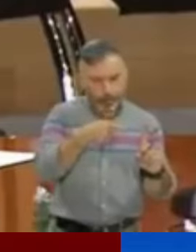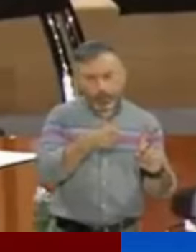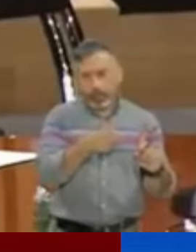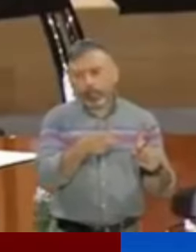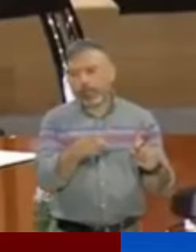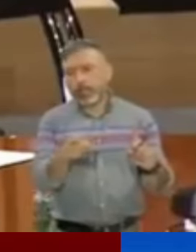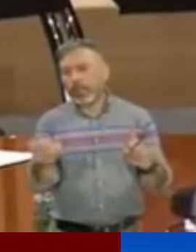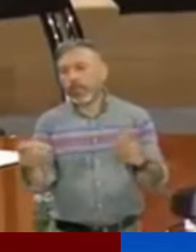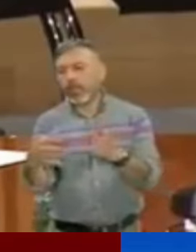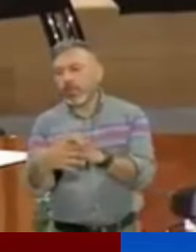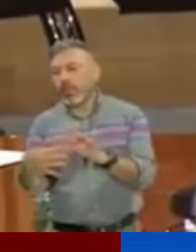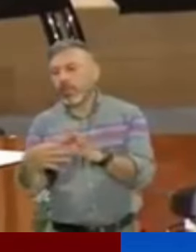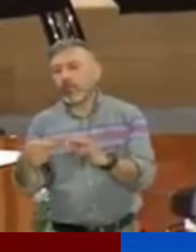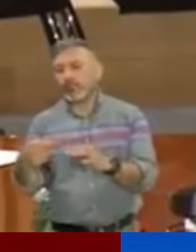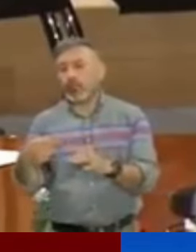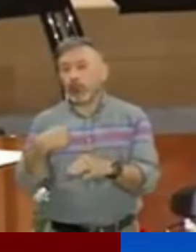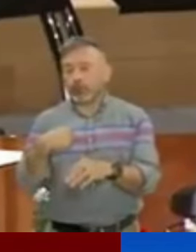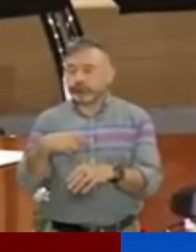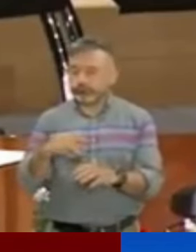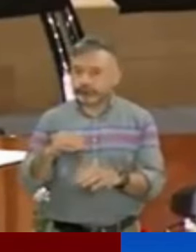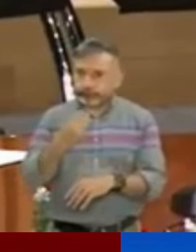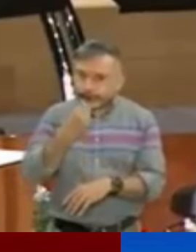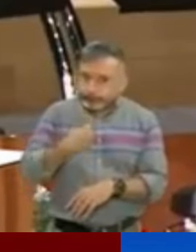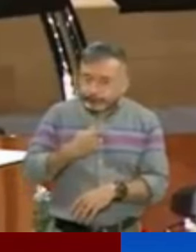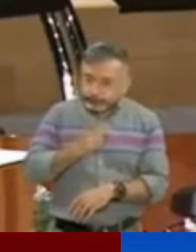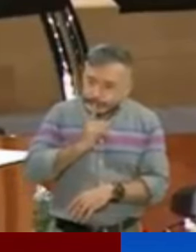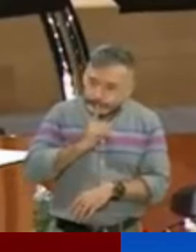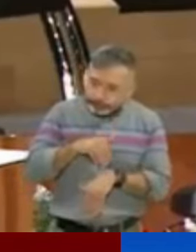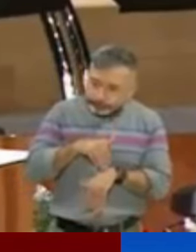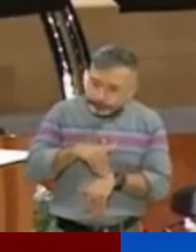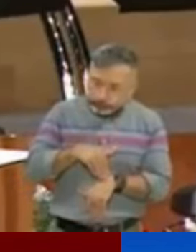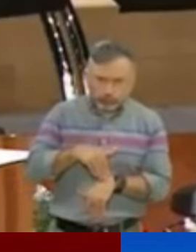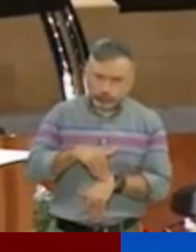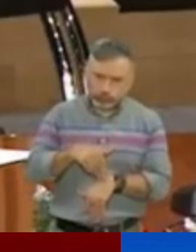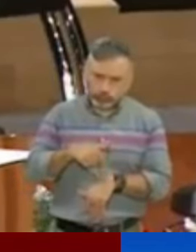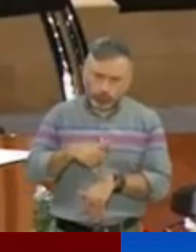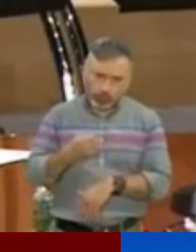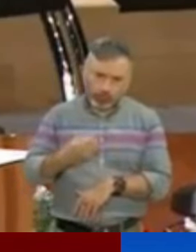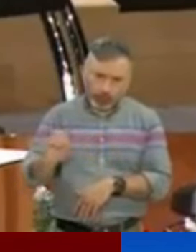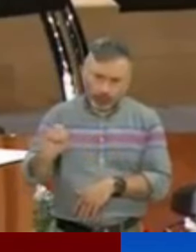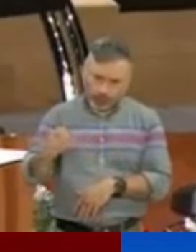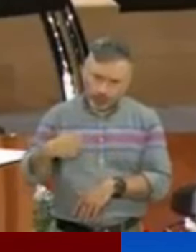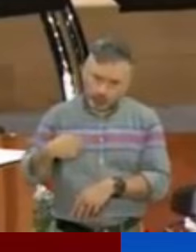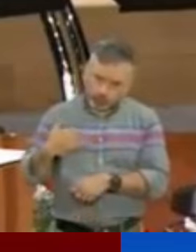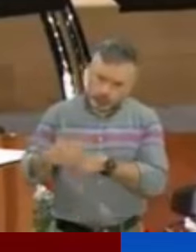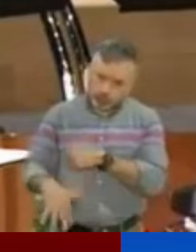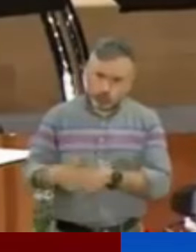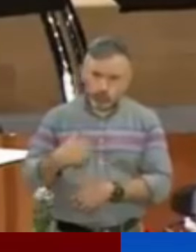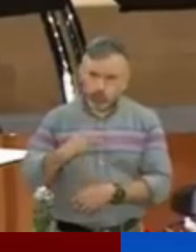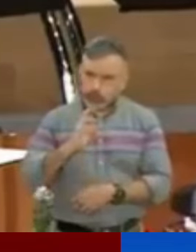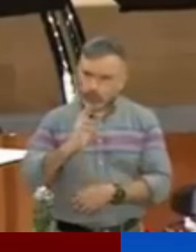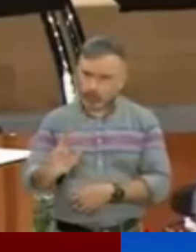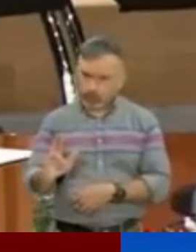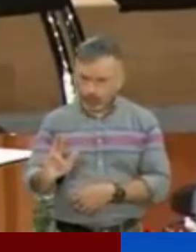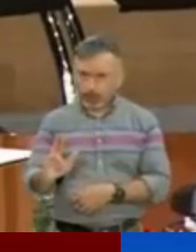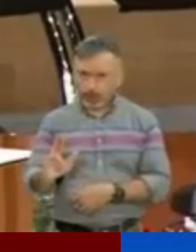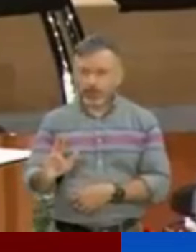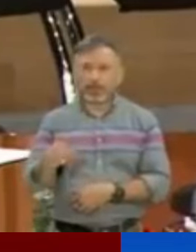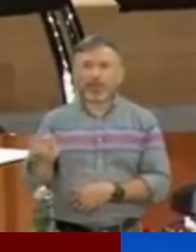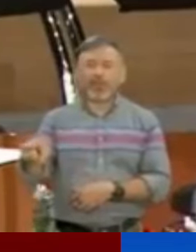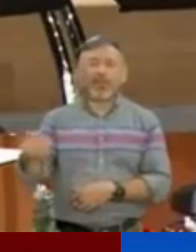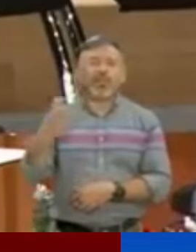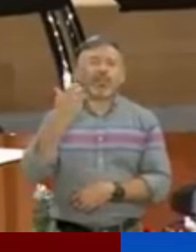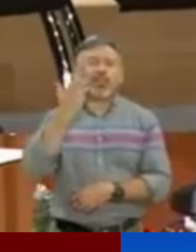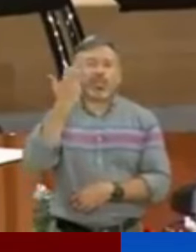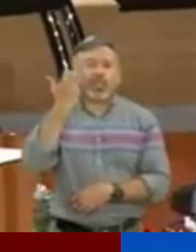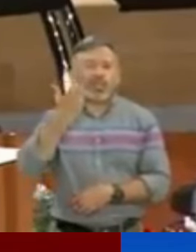no podemos permitir que se mienta y que se quiera afectar de manera